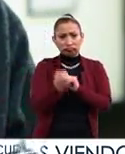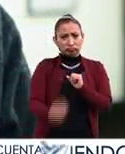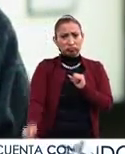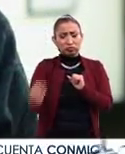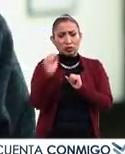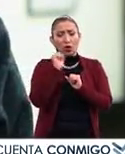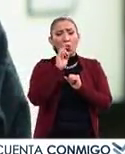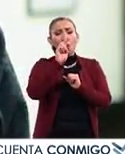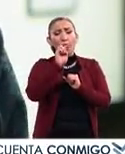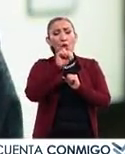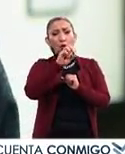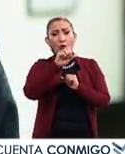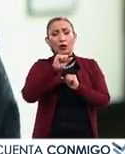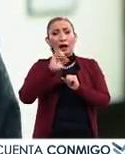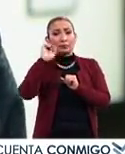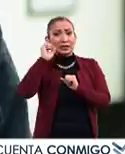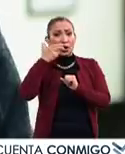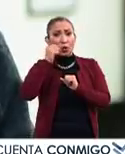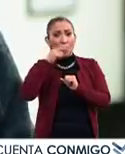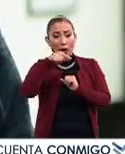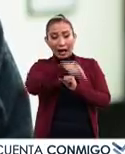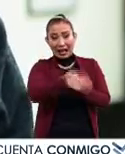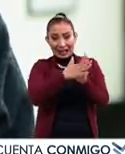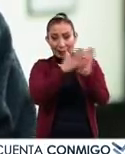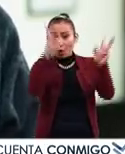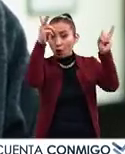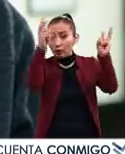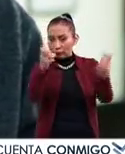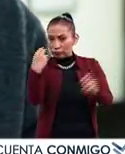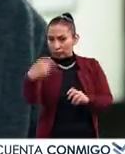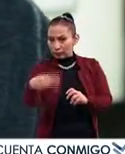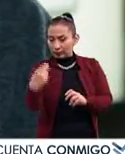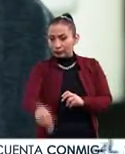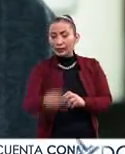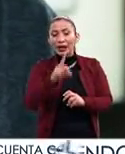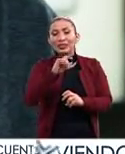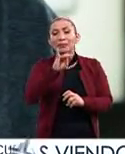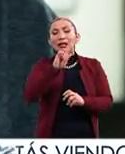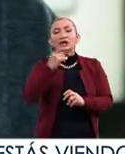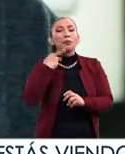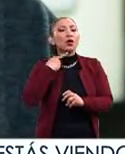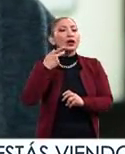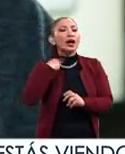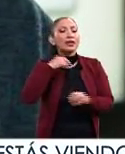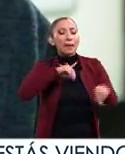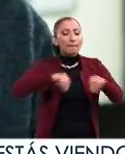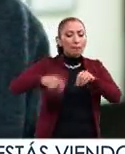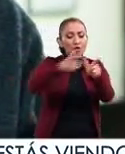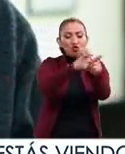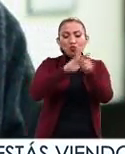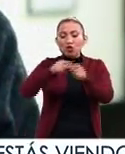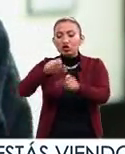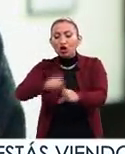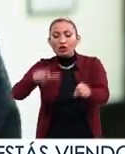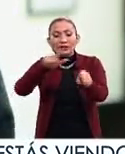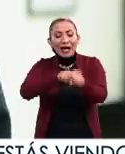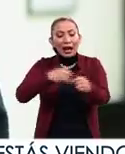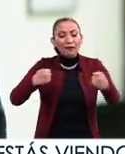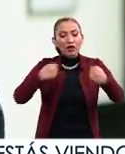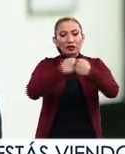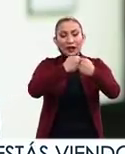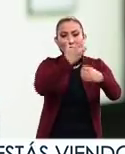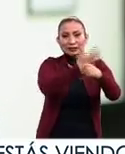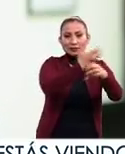la Universidad Autónoma de Chihuahua. El libro lleva por título La dimensión política de los movimientos sociales en la